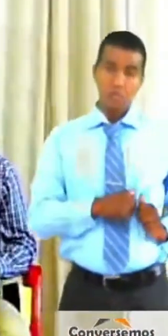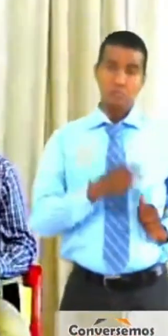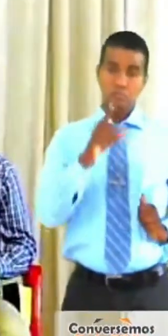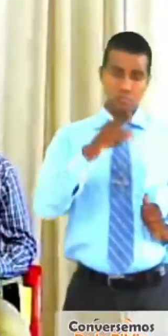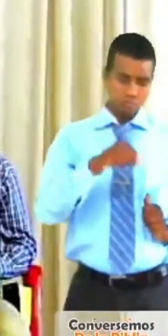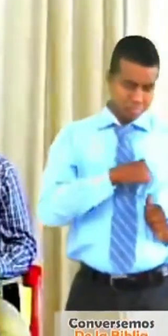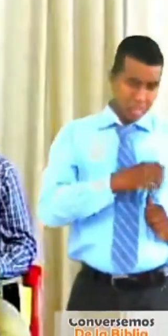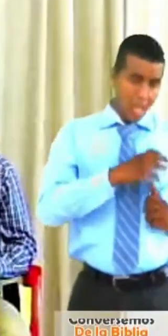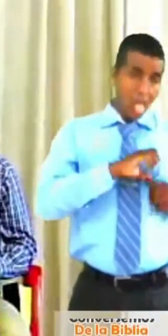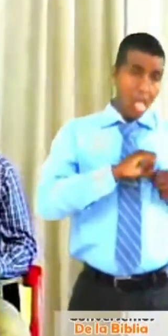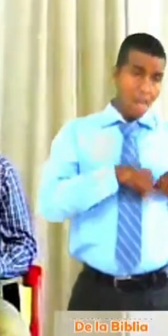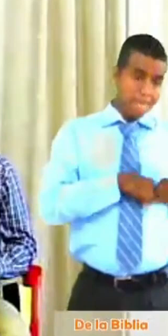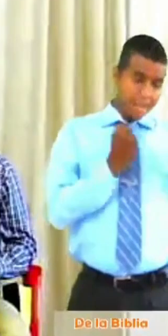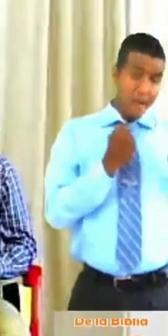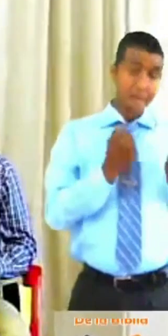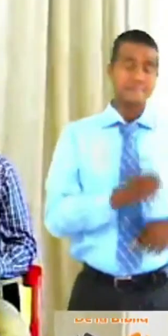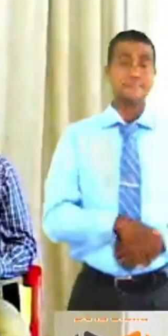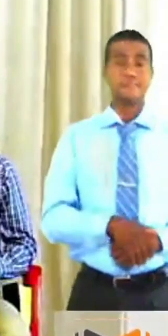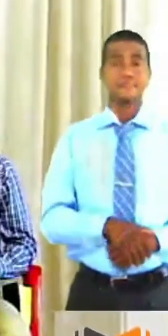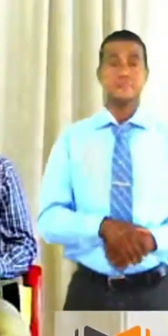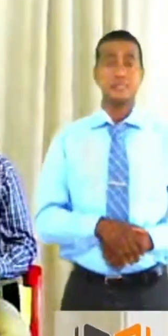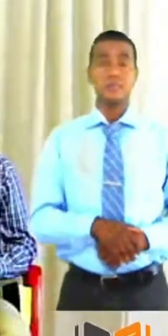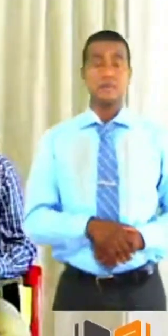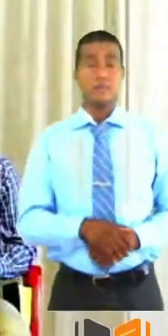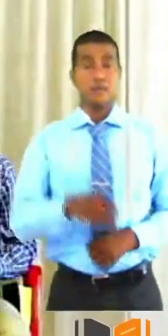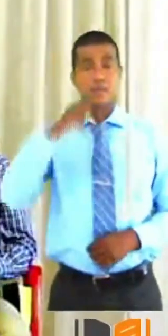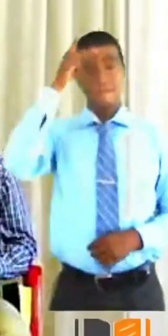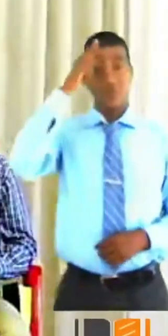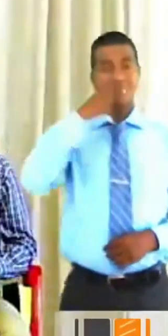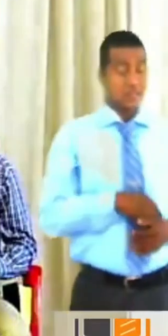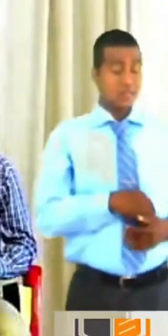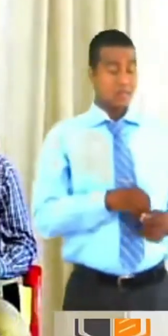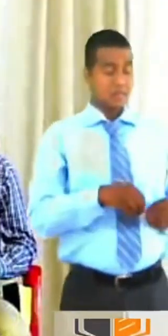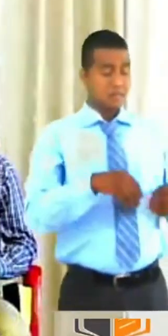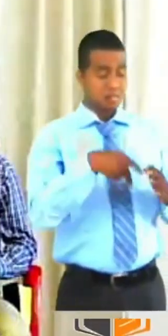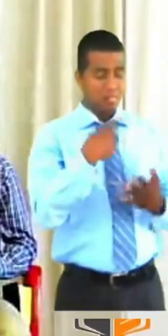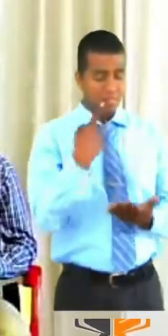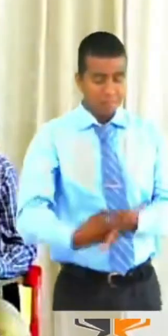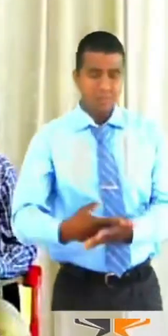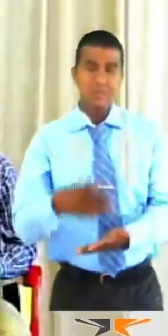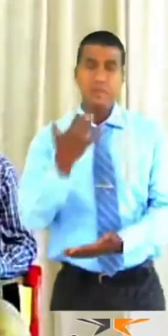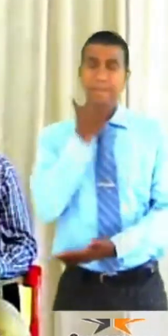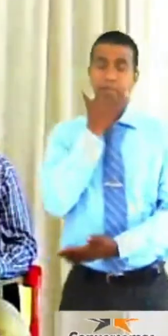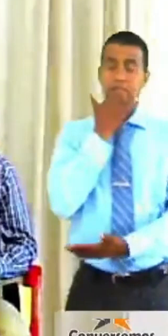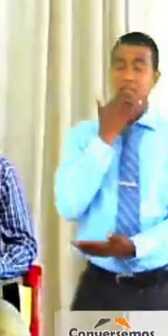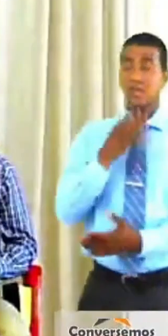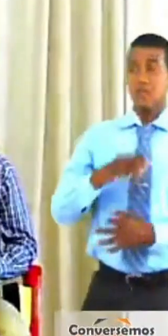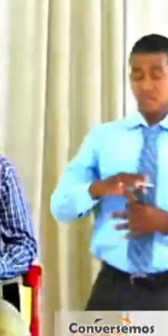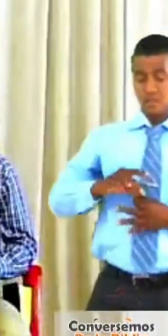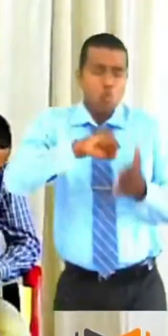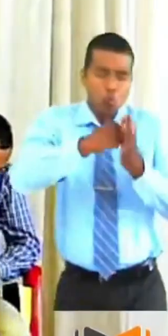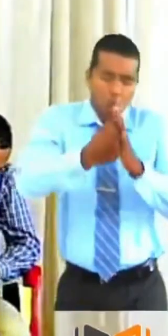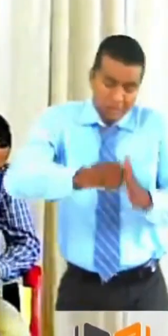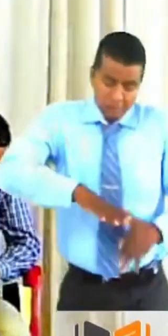escucha, cayó. ¿Qué dice un proverbio? Antes de la caída viene la altivez del espíritu. Amén. Hermano, Dios nos guarde del